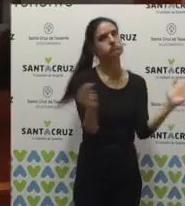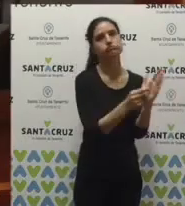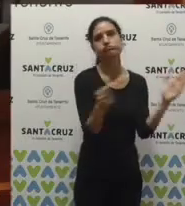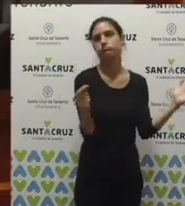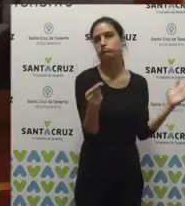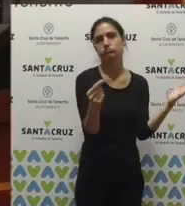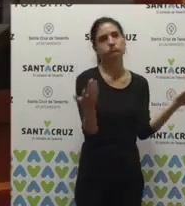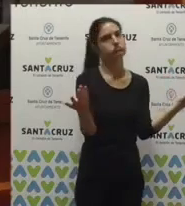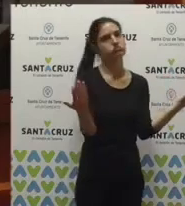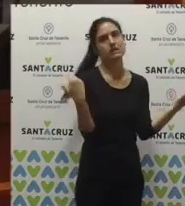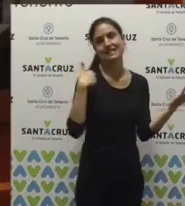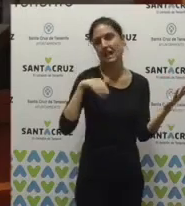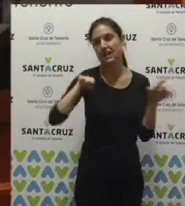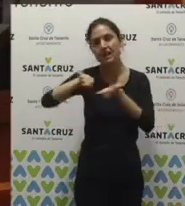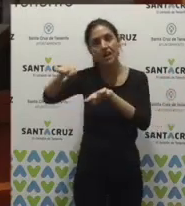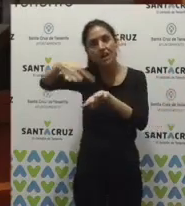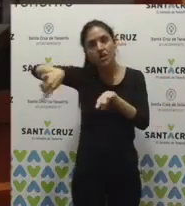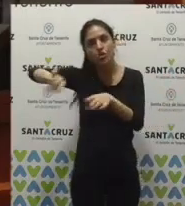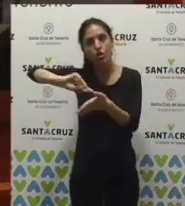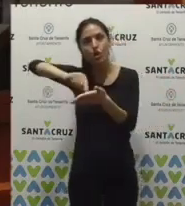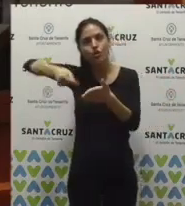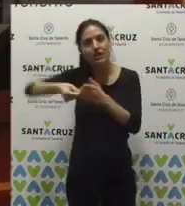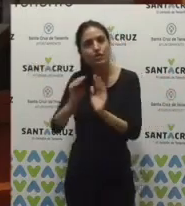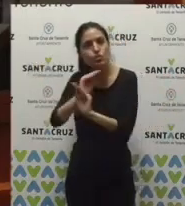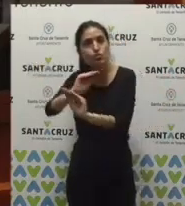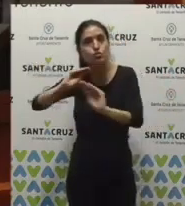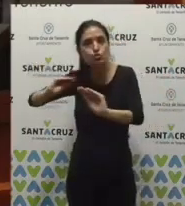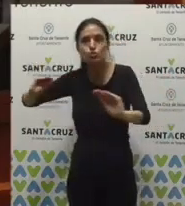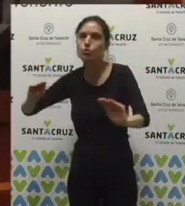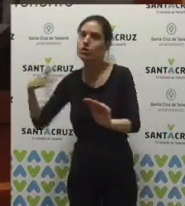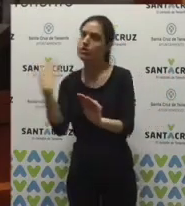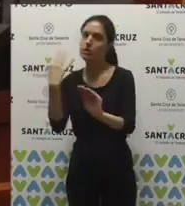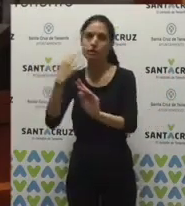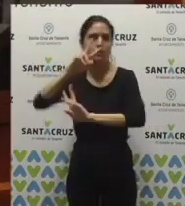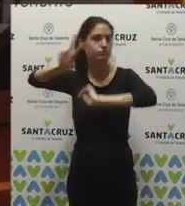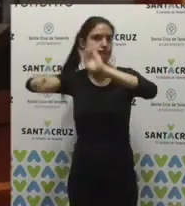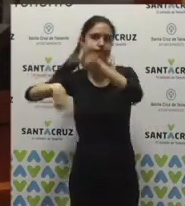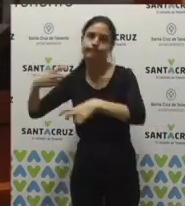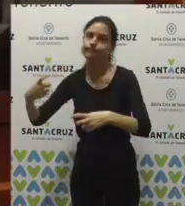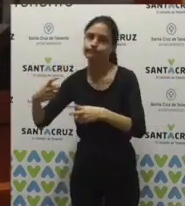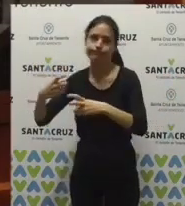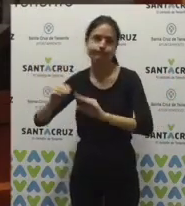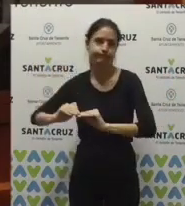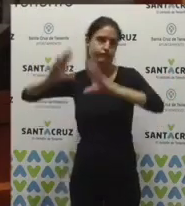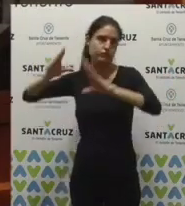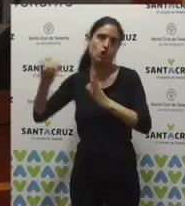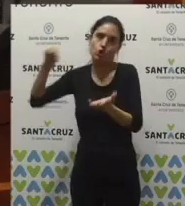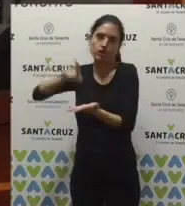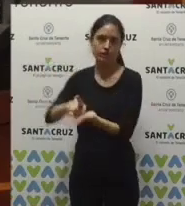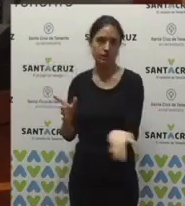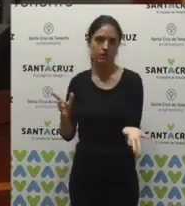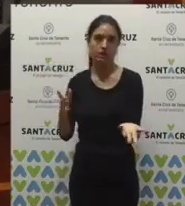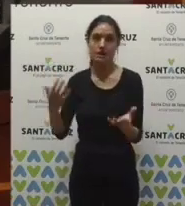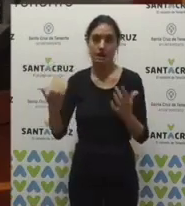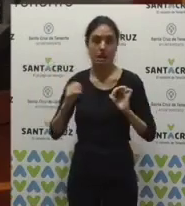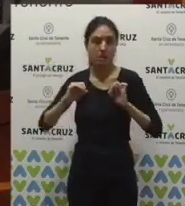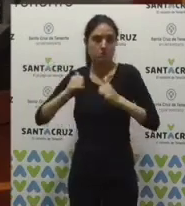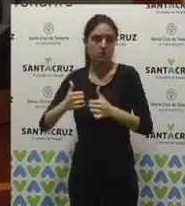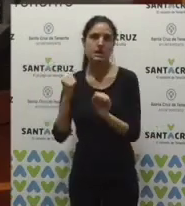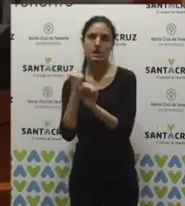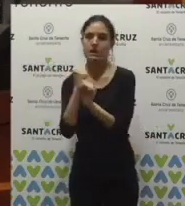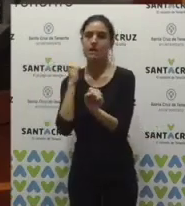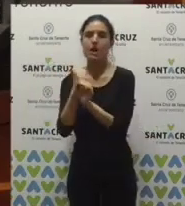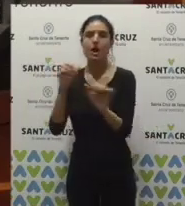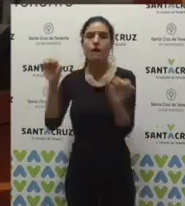pues reactivar ese contrato desde luego que se pongan a trabajar con bueno con el